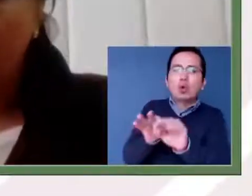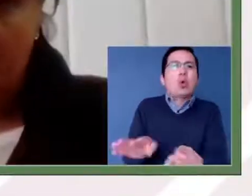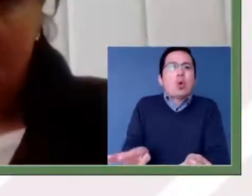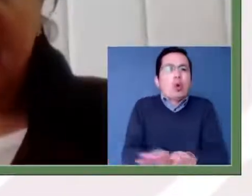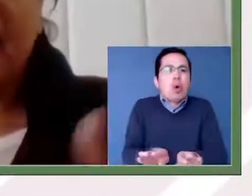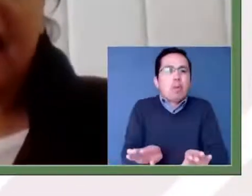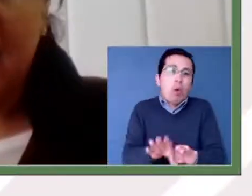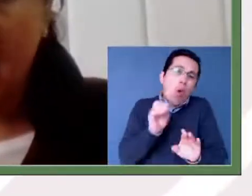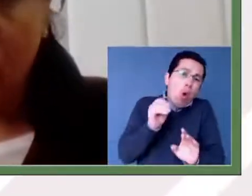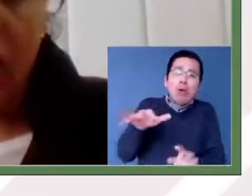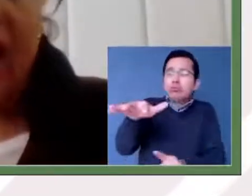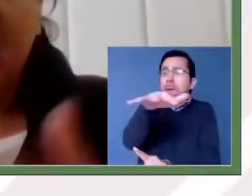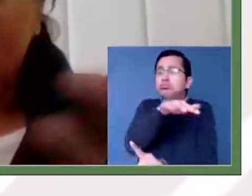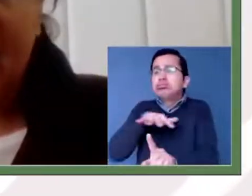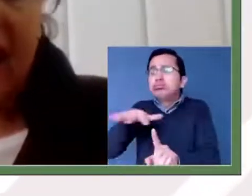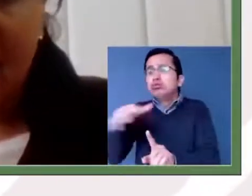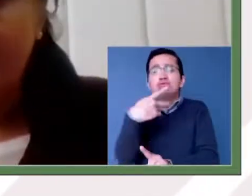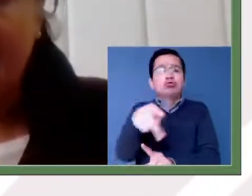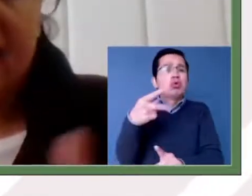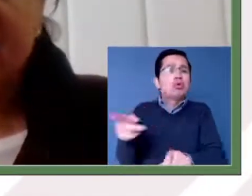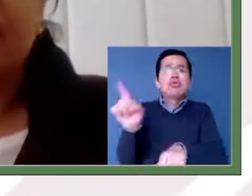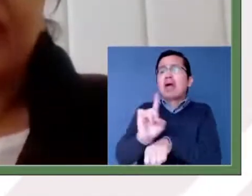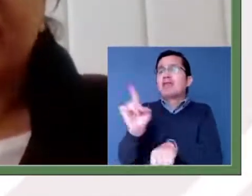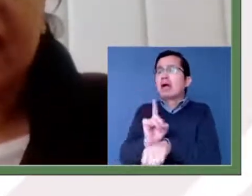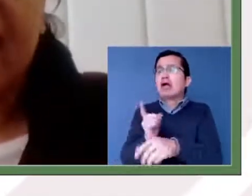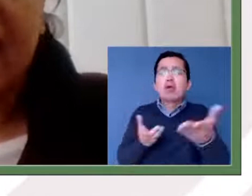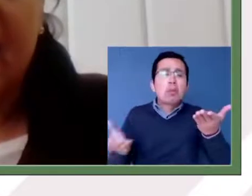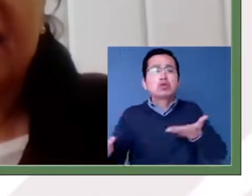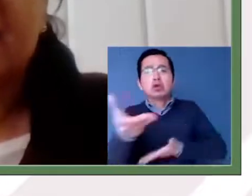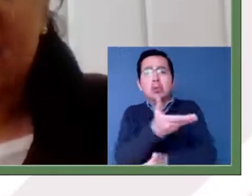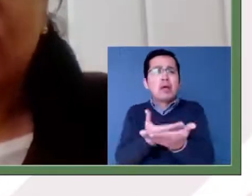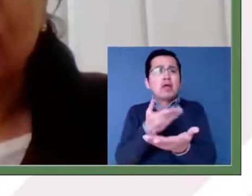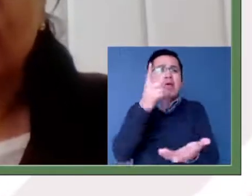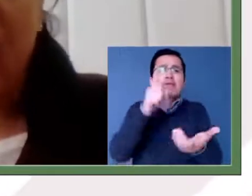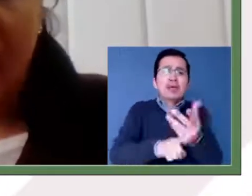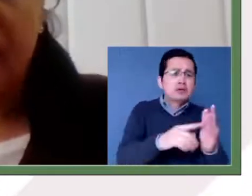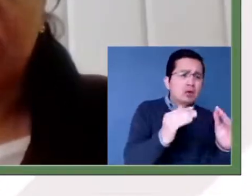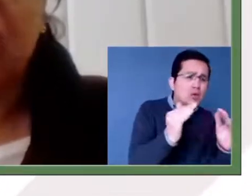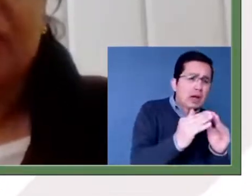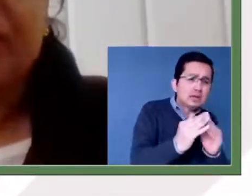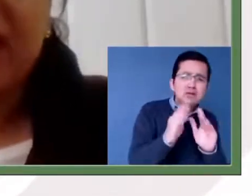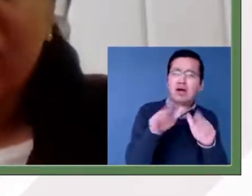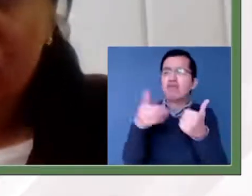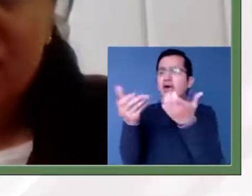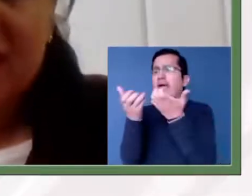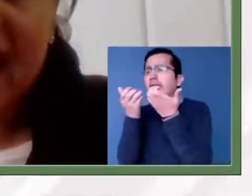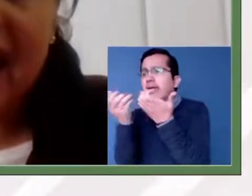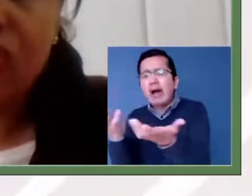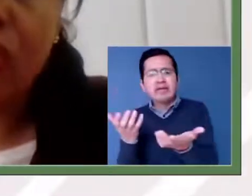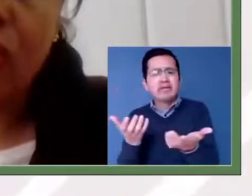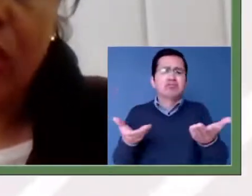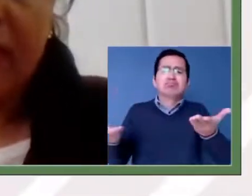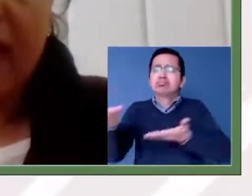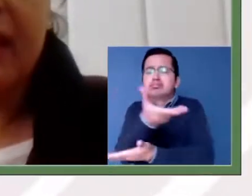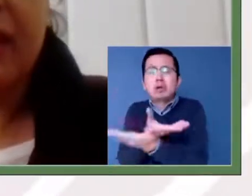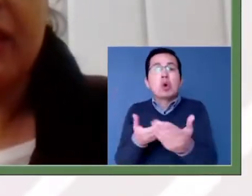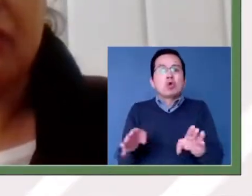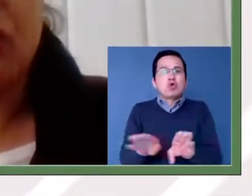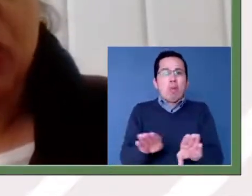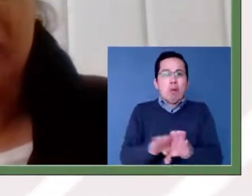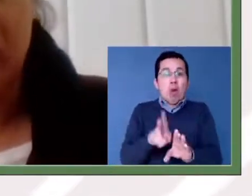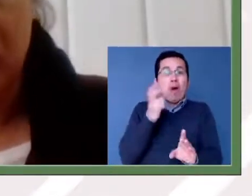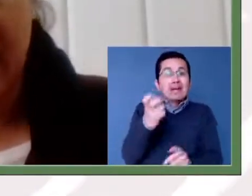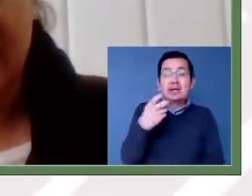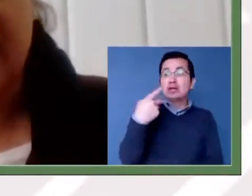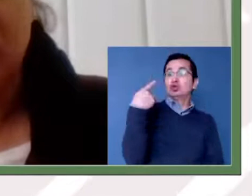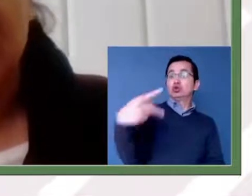la comunidad, en el hogar, en la calle, ¿sí? En distintos ámbitos. Entonces, eso vuelve